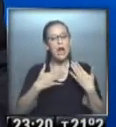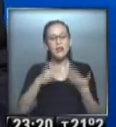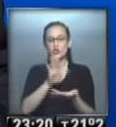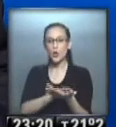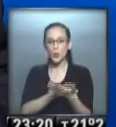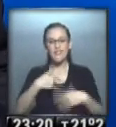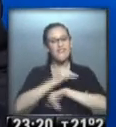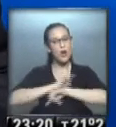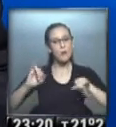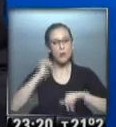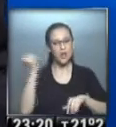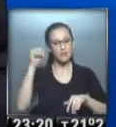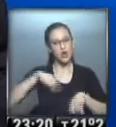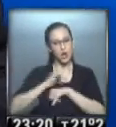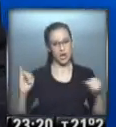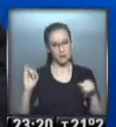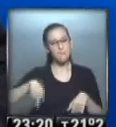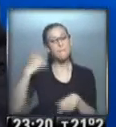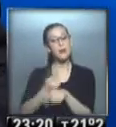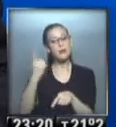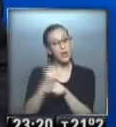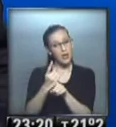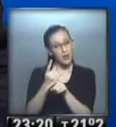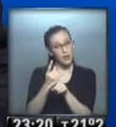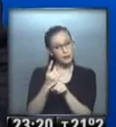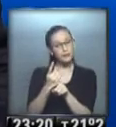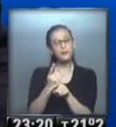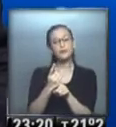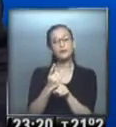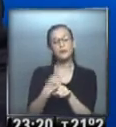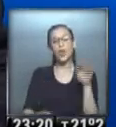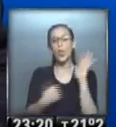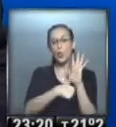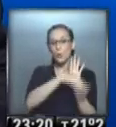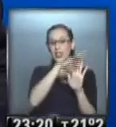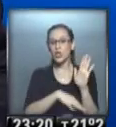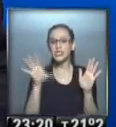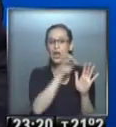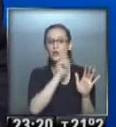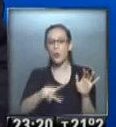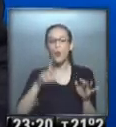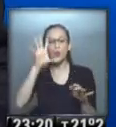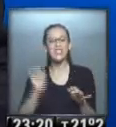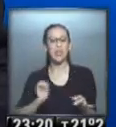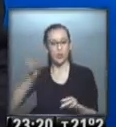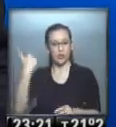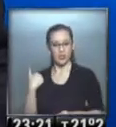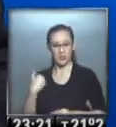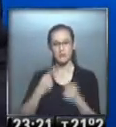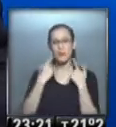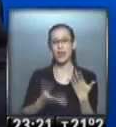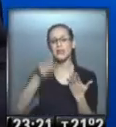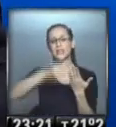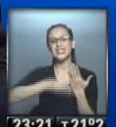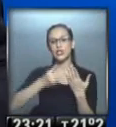la información de este programa. Lo primero tiene que ver con este hallazgo de documentos secretos de la dictadura que presentó el ministro